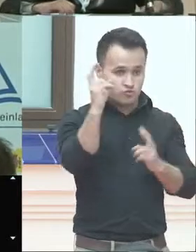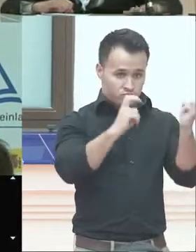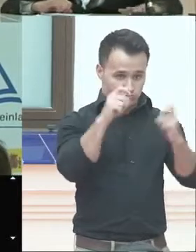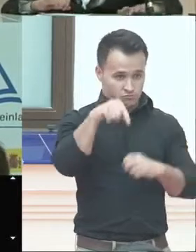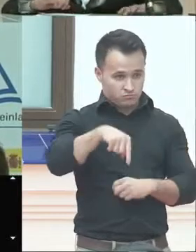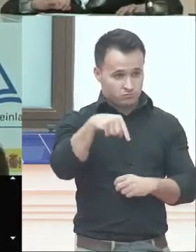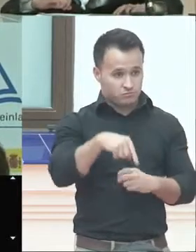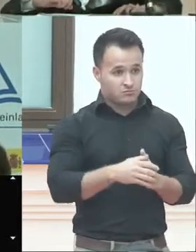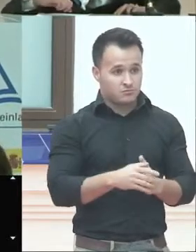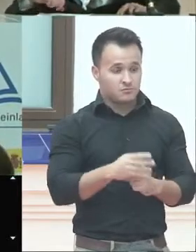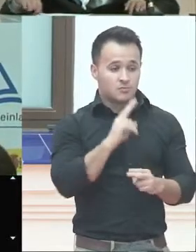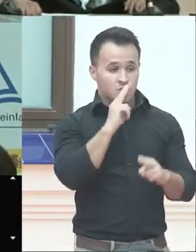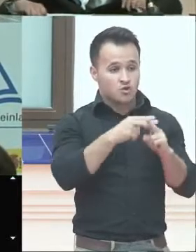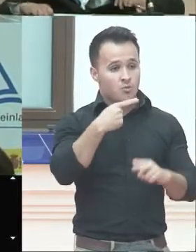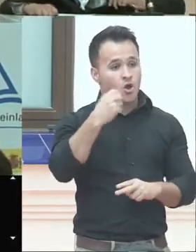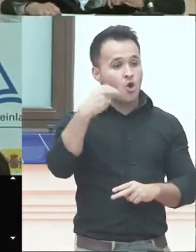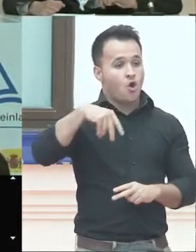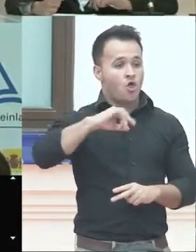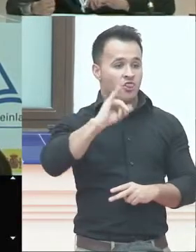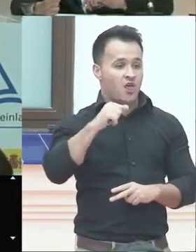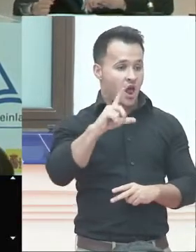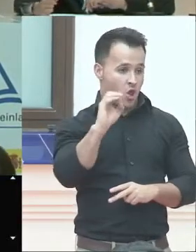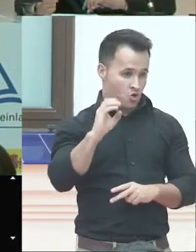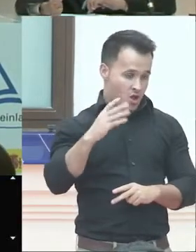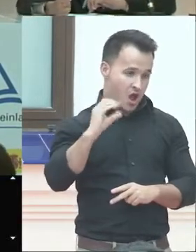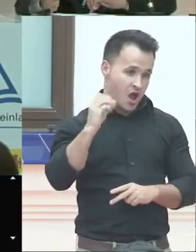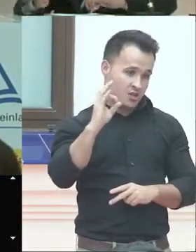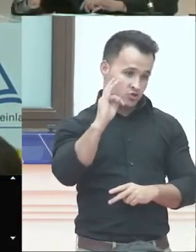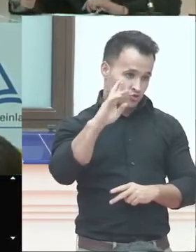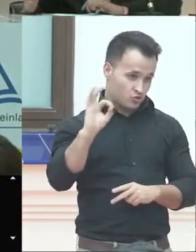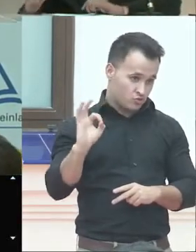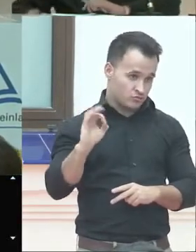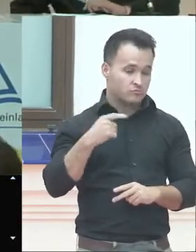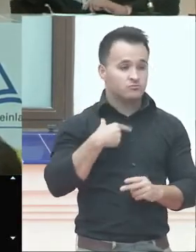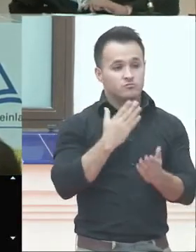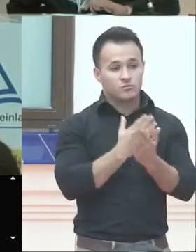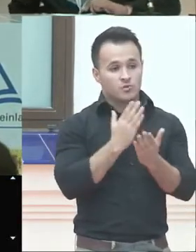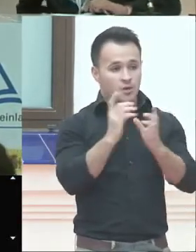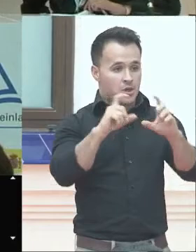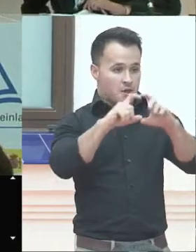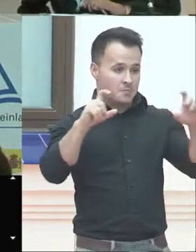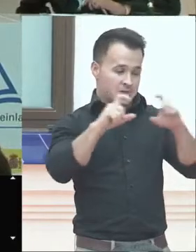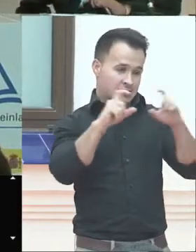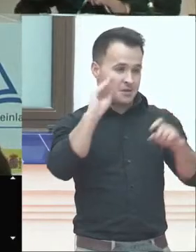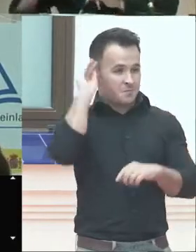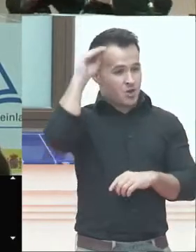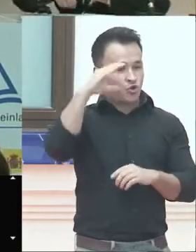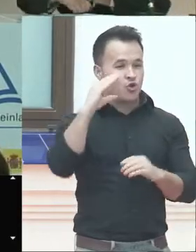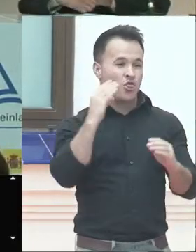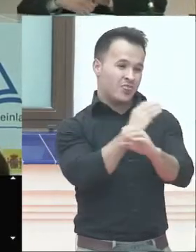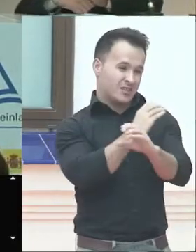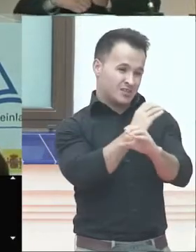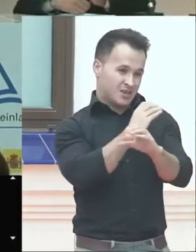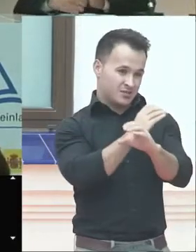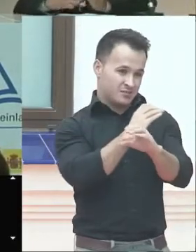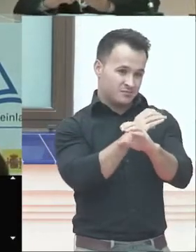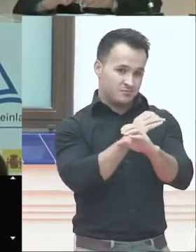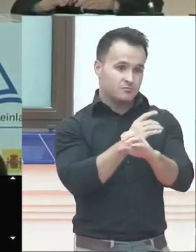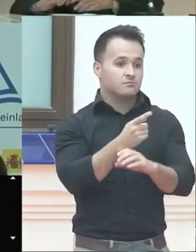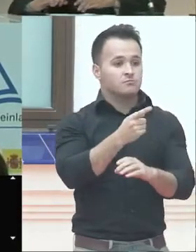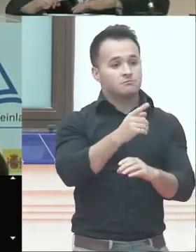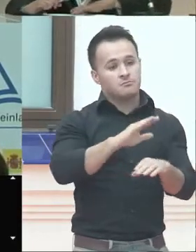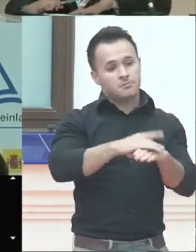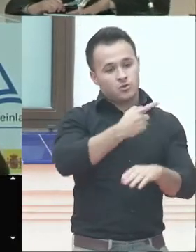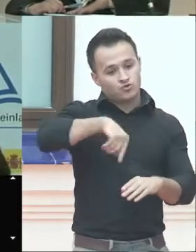aquí. Mi nombre es Gonzalo de Castro, estoy en la empresa Tube Rayland, somos patronos del CENTAC y pues para nosotros es